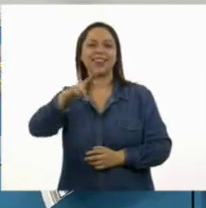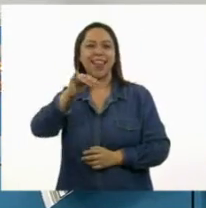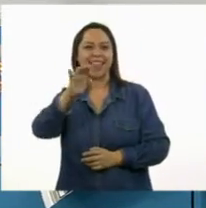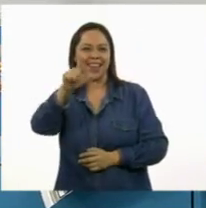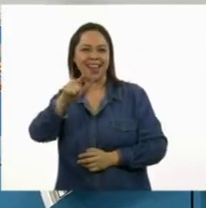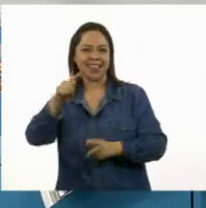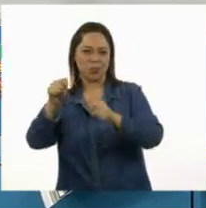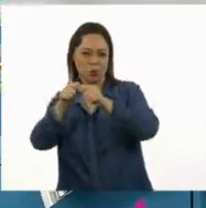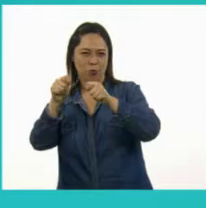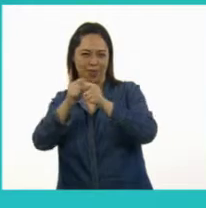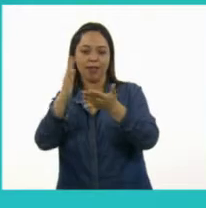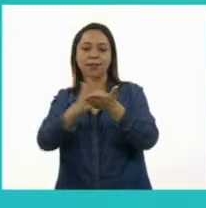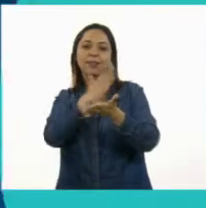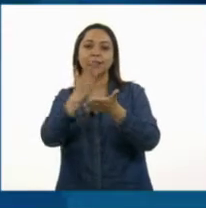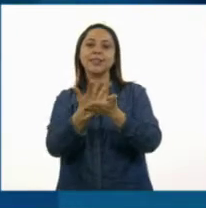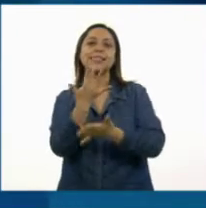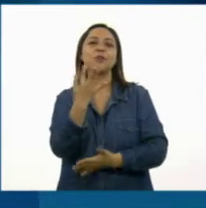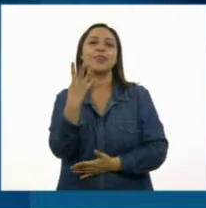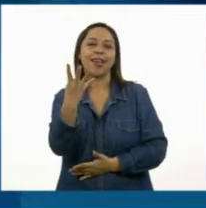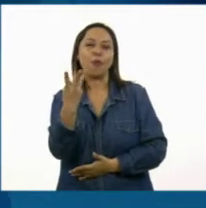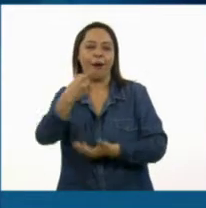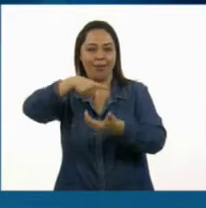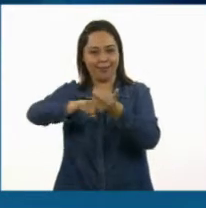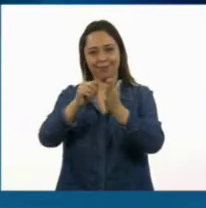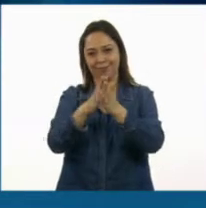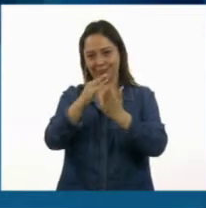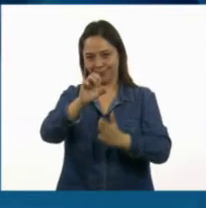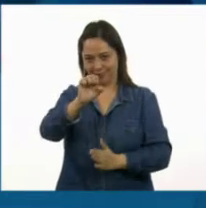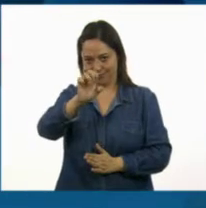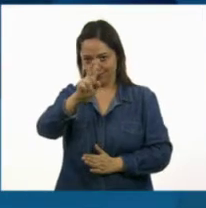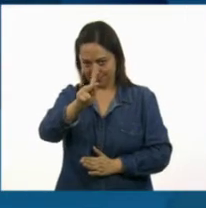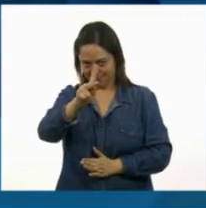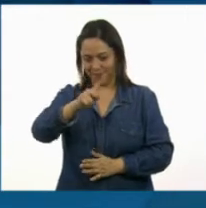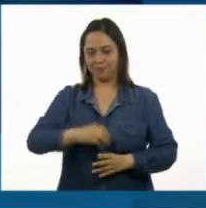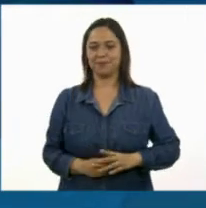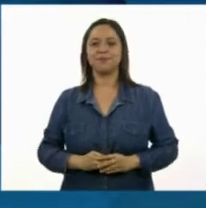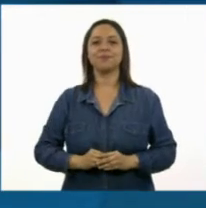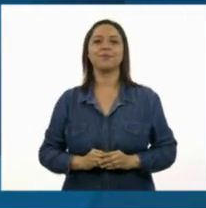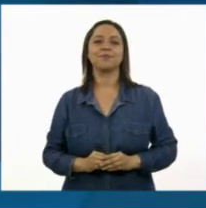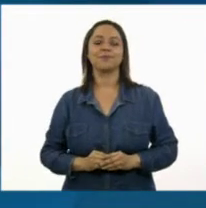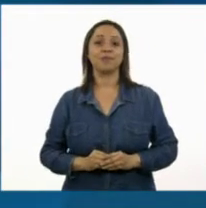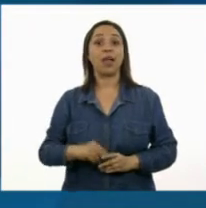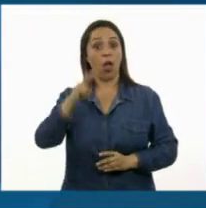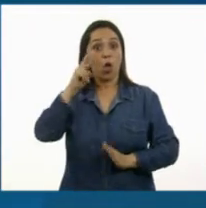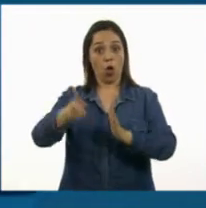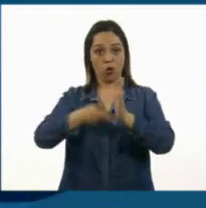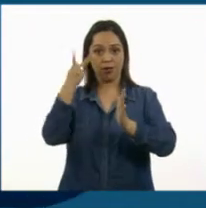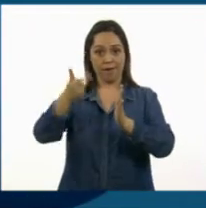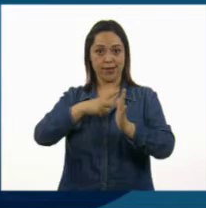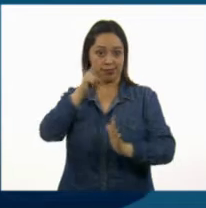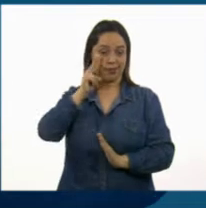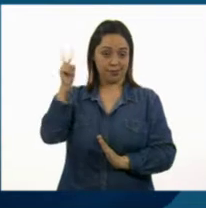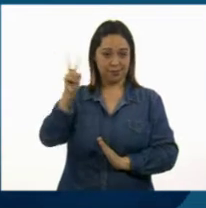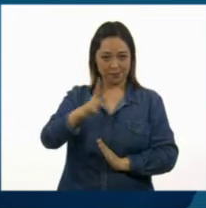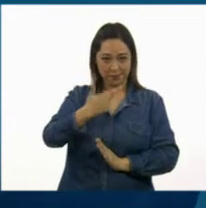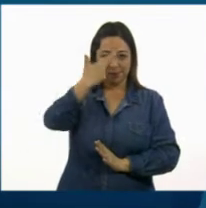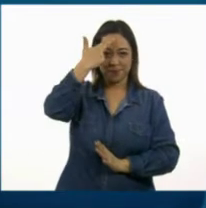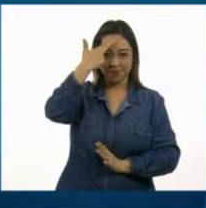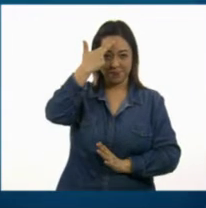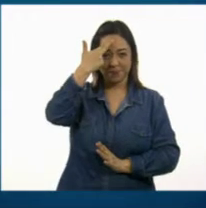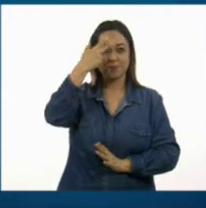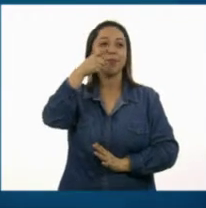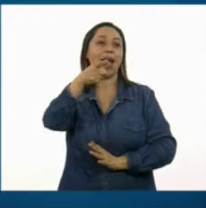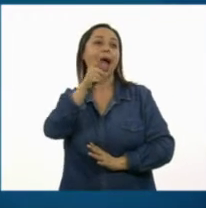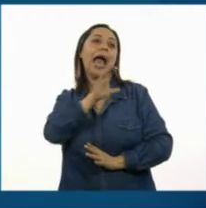y está en la página 54 del libro de geografía de 5º grado. Sí. Vamos a leerla nuevamente. ¿Se recuerdan? Querida